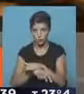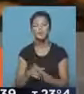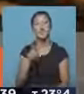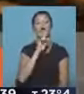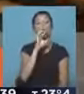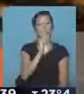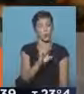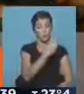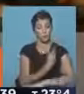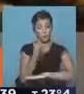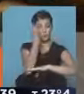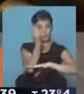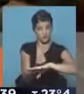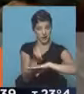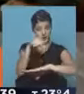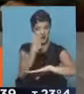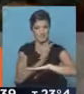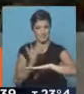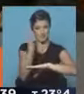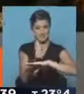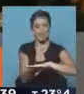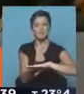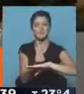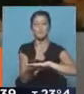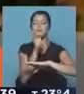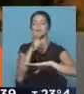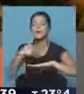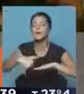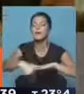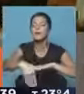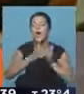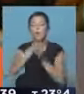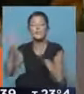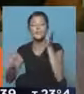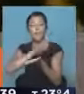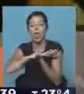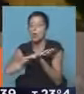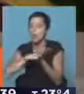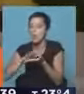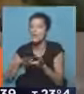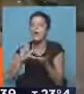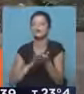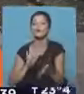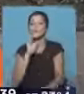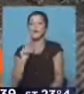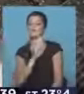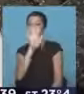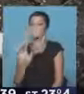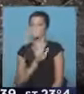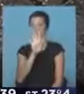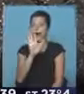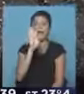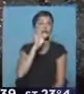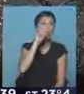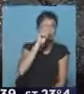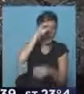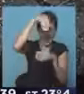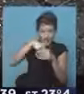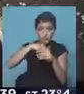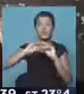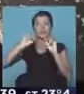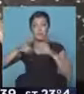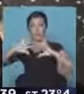llegada a la cúspide del poder mundial parece abrir una nueva era plena de incertidumbres para eeuu y